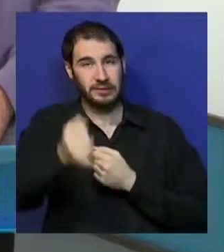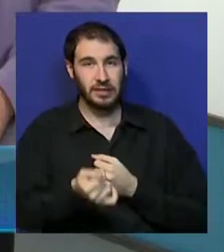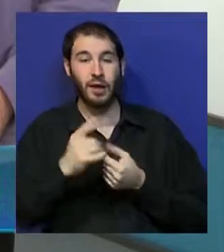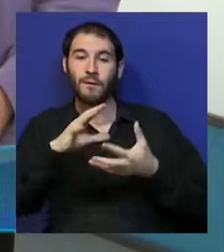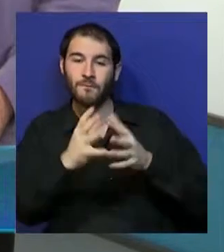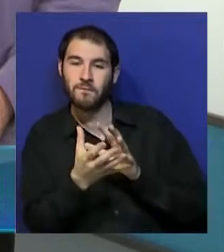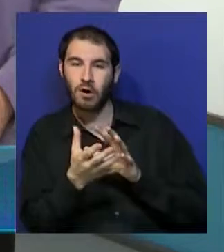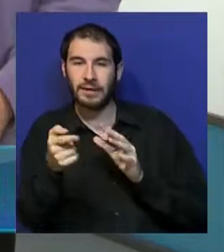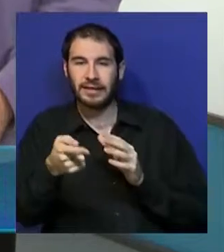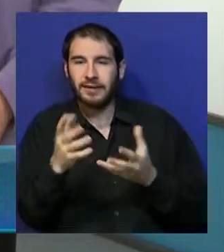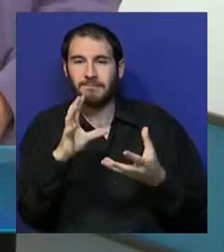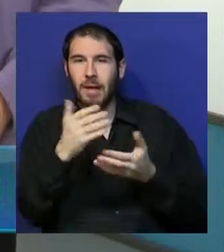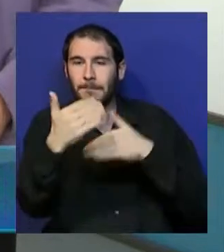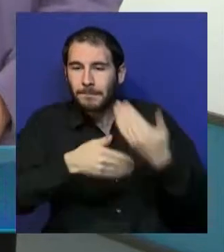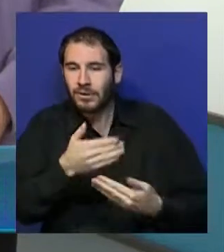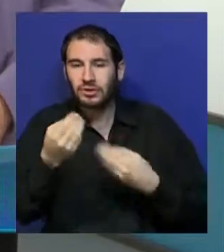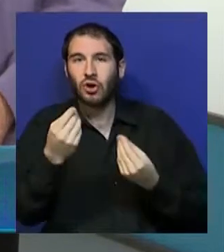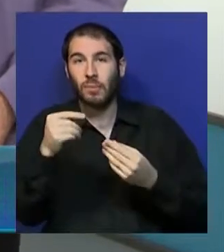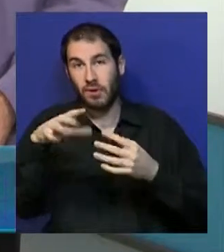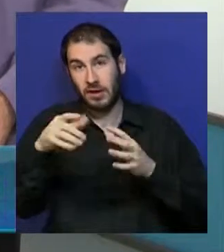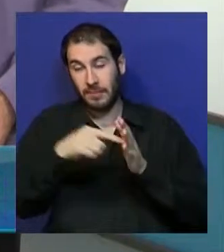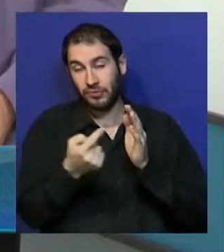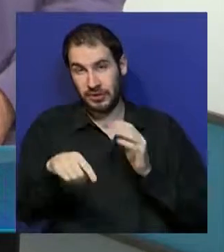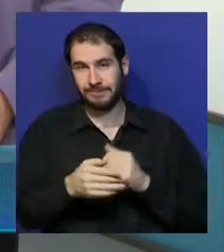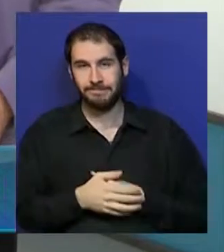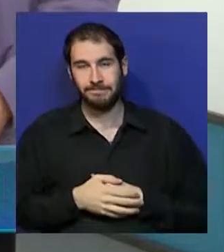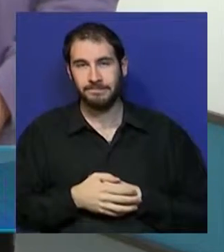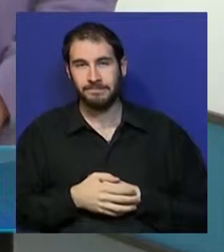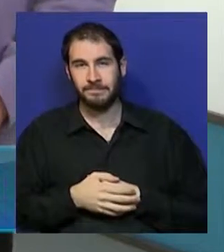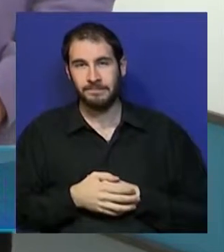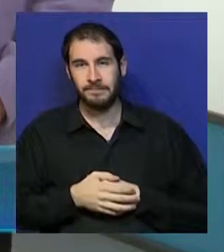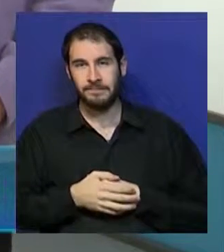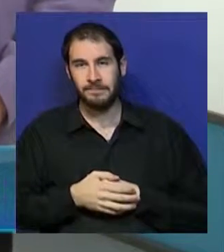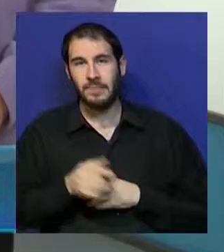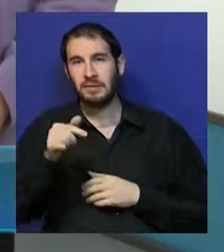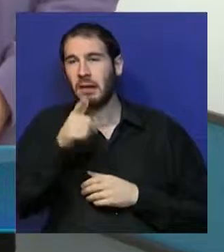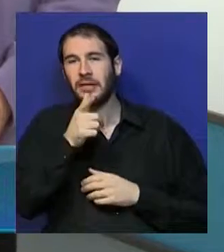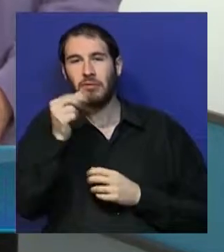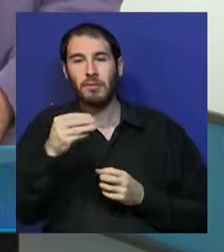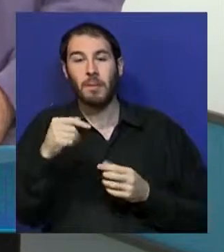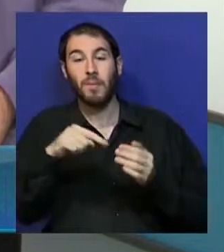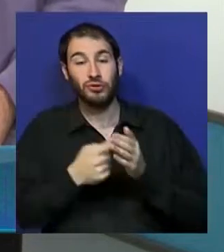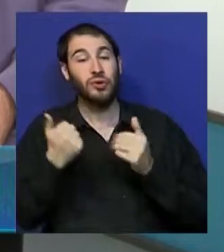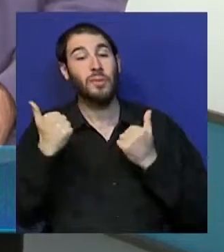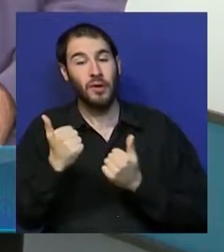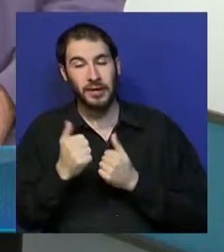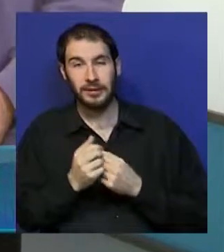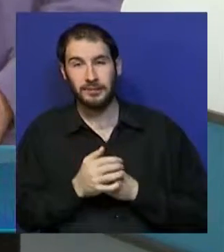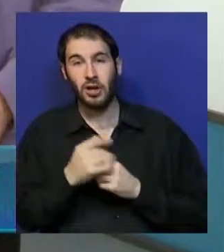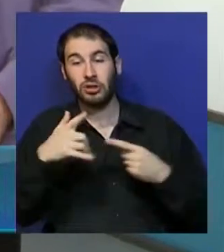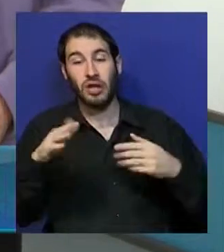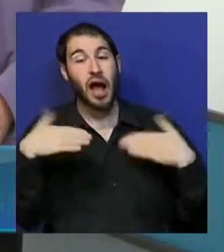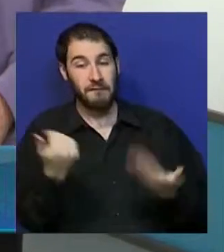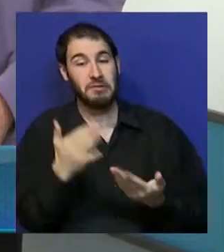la forma de cómo se procede con este instituto. Así que eso me parece, por ejemplo, un punto bueno, por eso voy a votar a